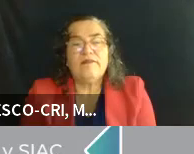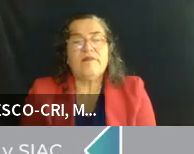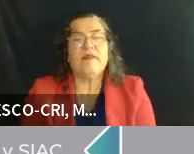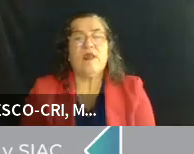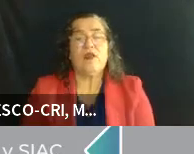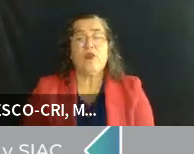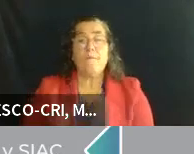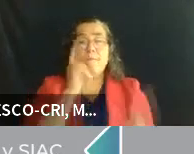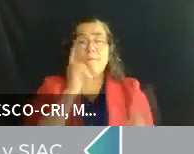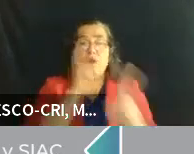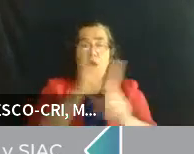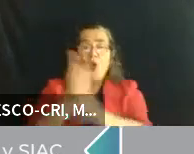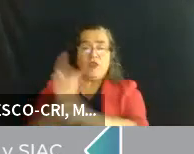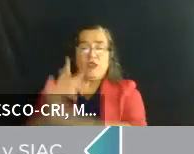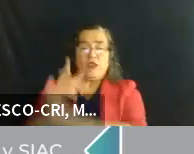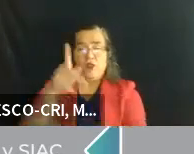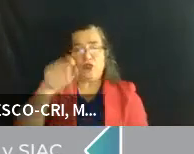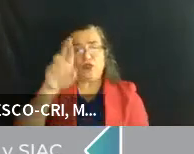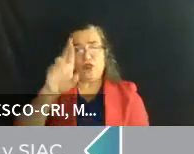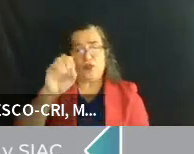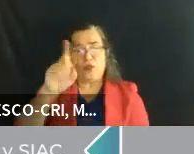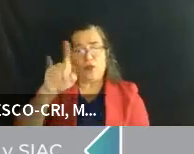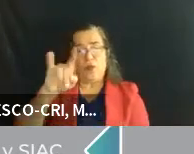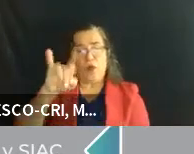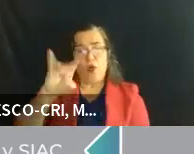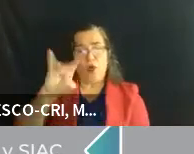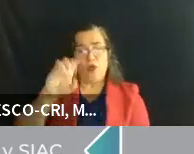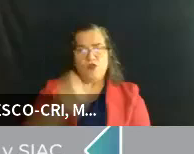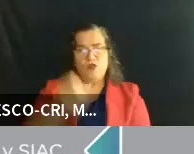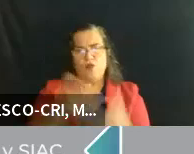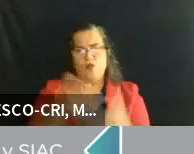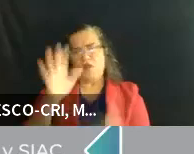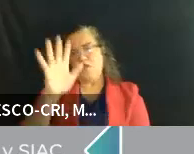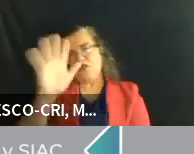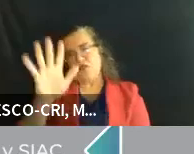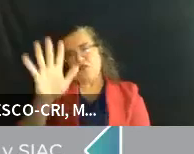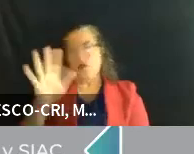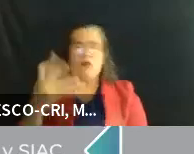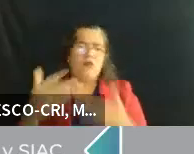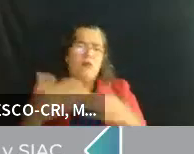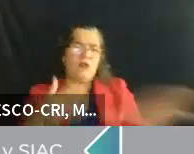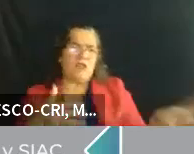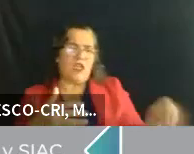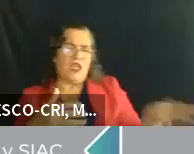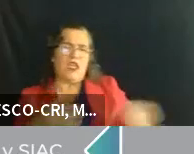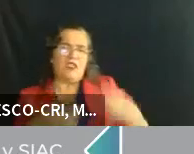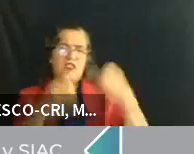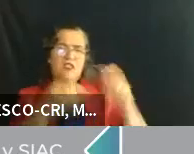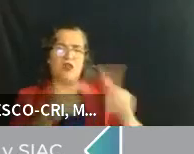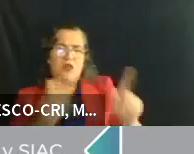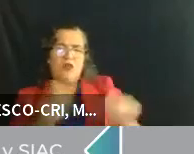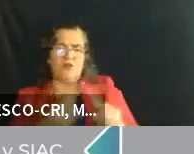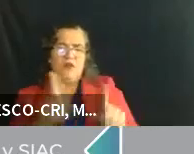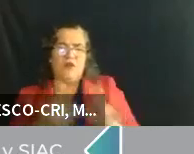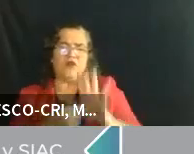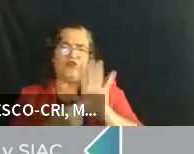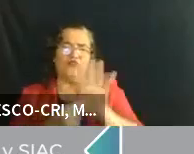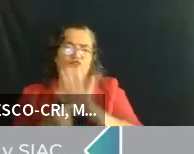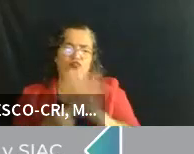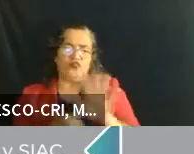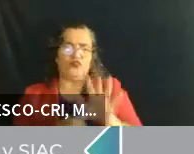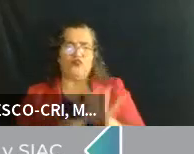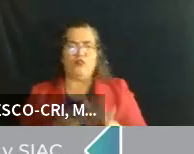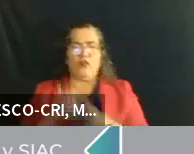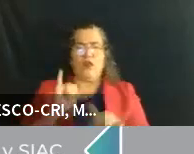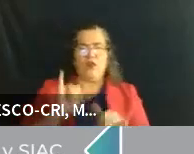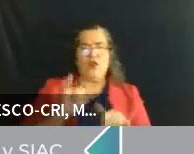he podido identificar a través de la investigación estos cinco, tal vez existan otros más, pero son los que prevalecen en la configuración de